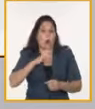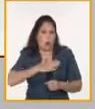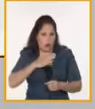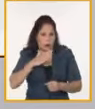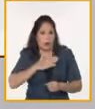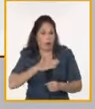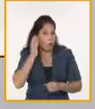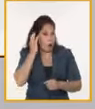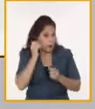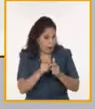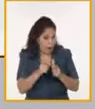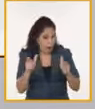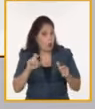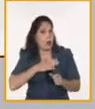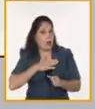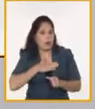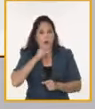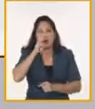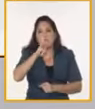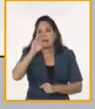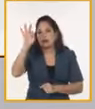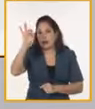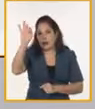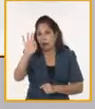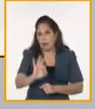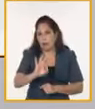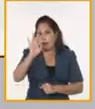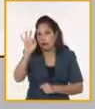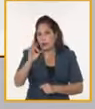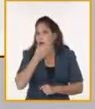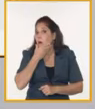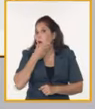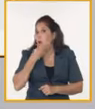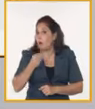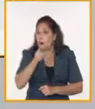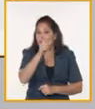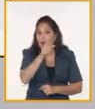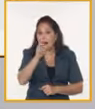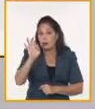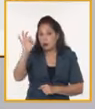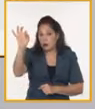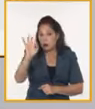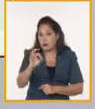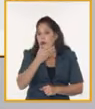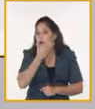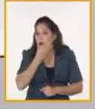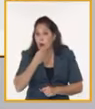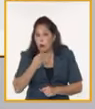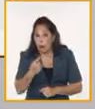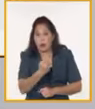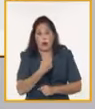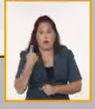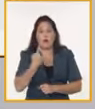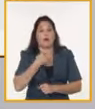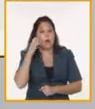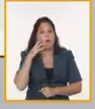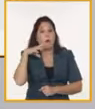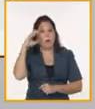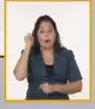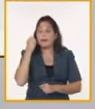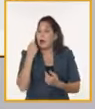de las mujeres con más del 37 por de los jóvenes del 18 por Y eso eh nosotros es mucho